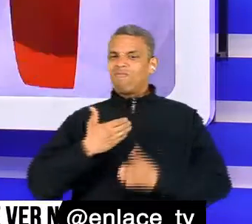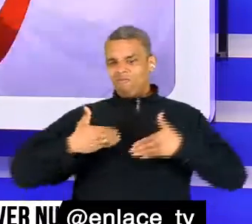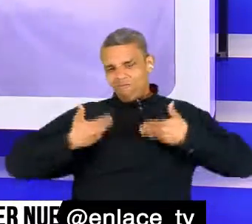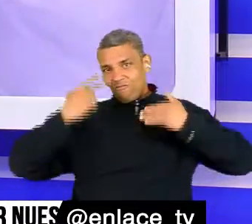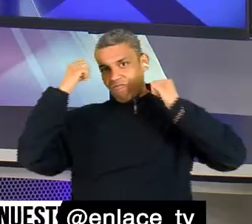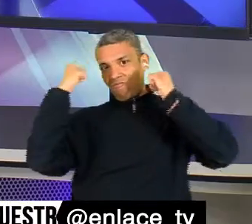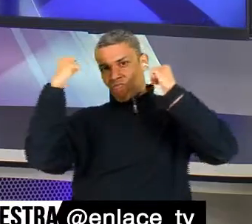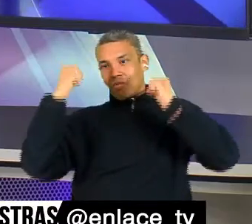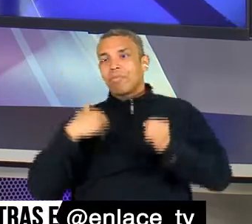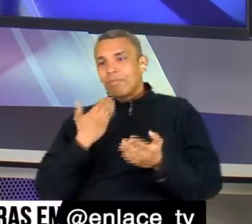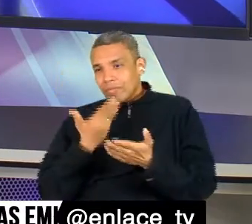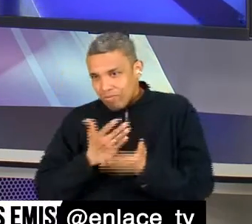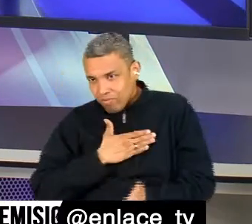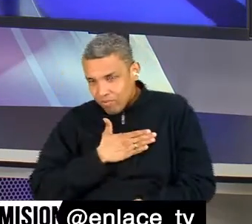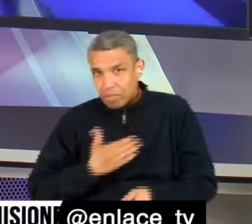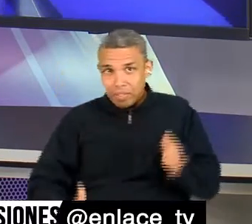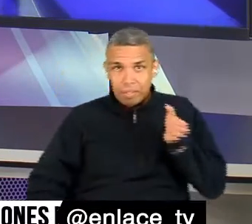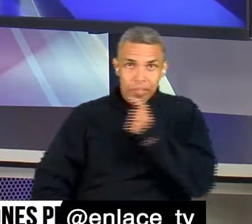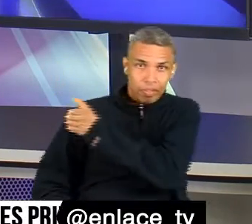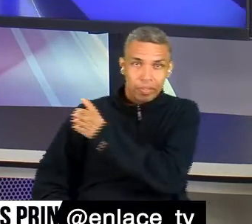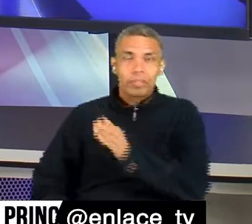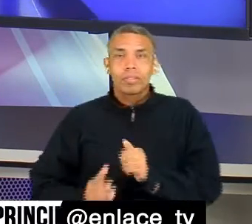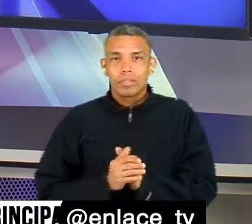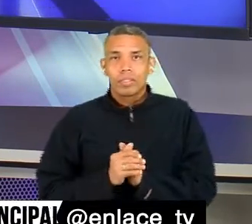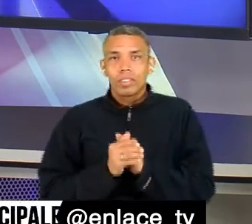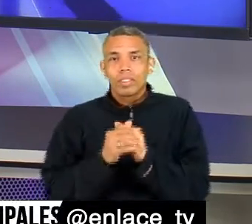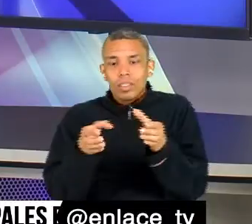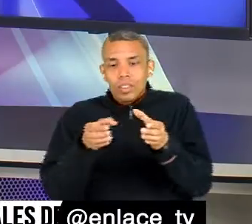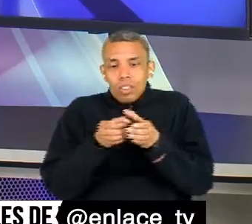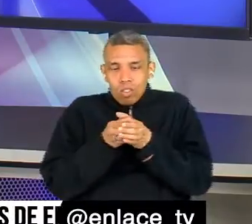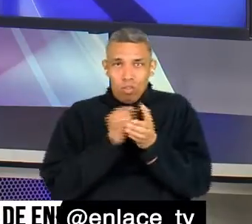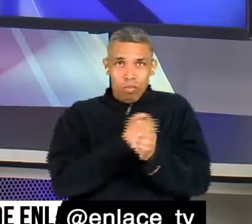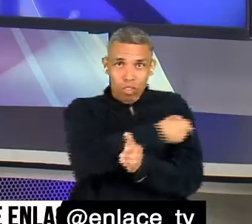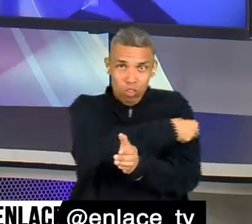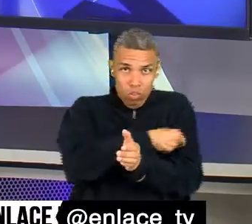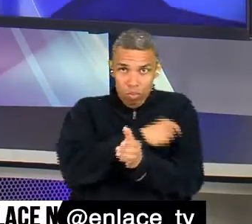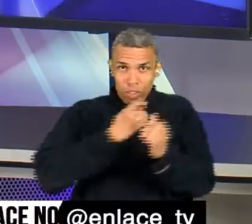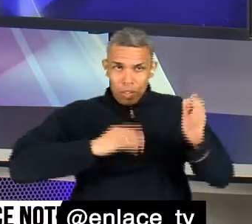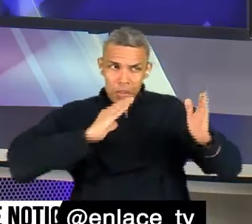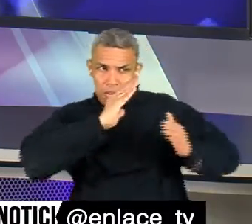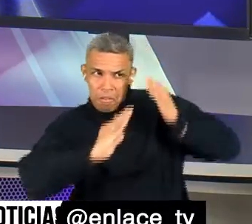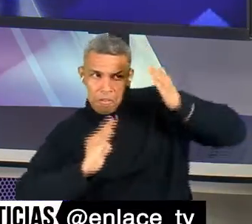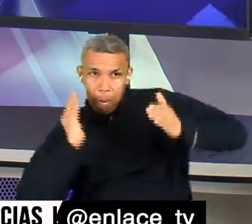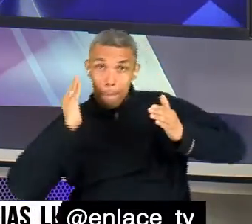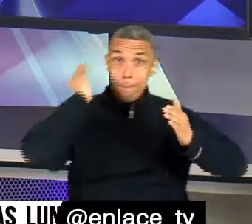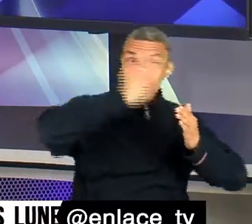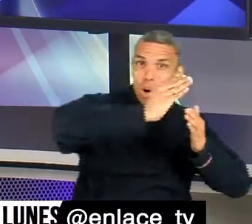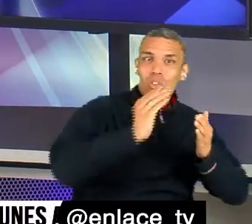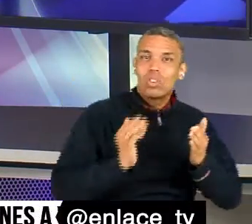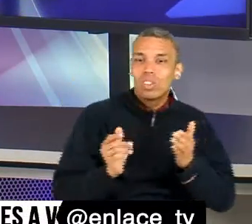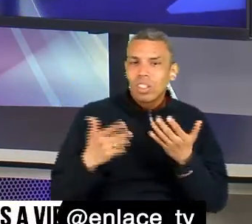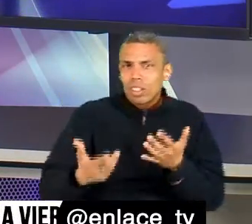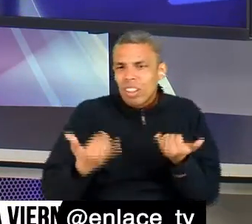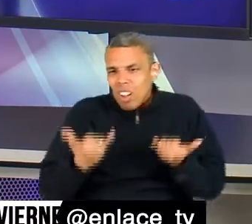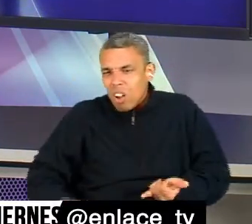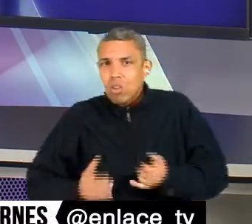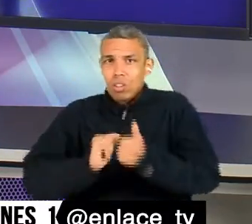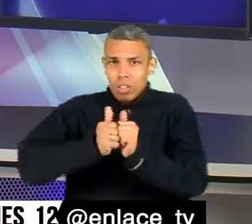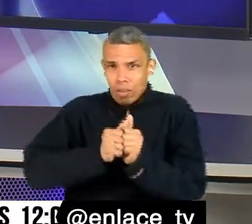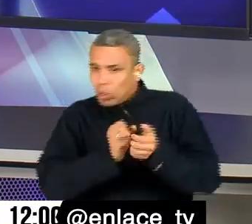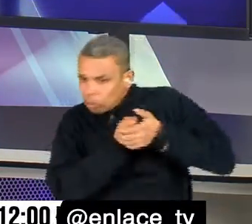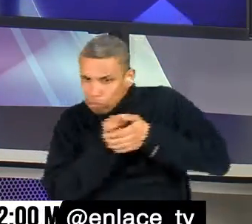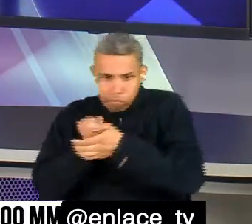otras noticias, el Comité Barranqueño de Taekwondo continúa trabajando en la masificación de este departamento en la ciudad. El